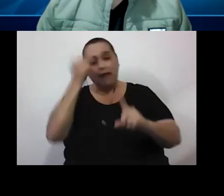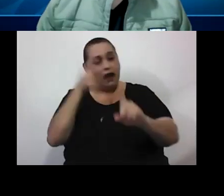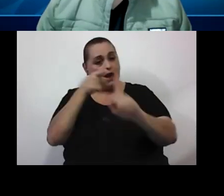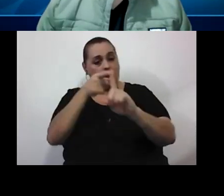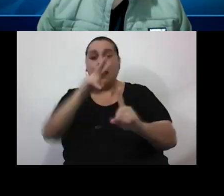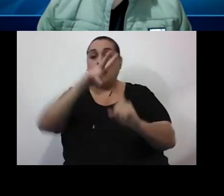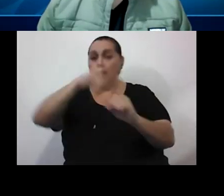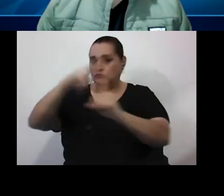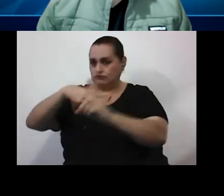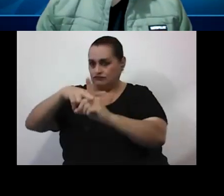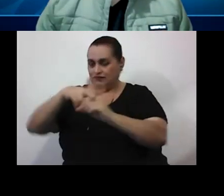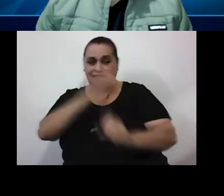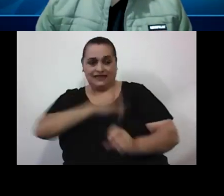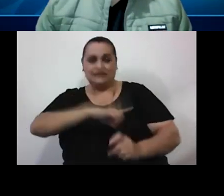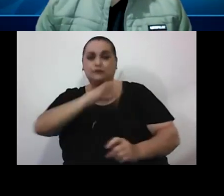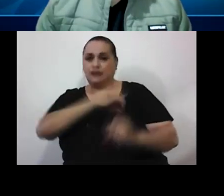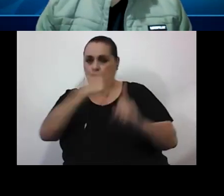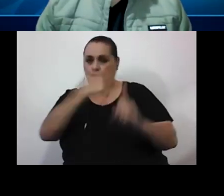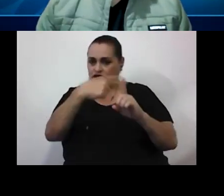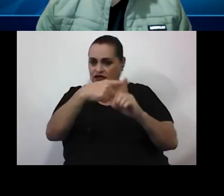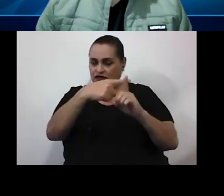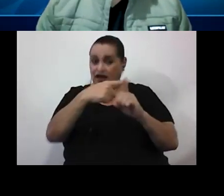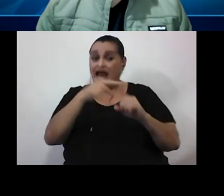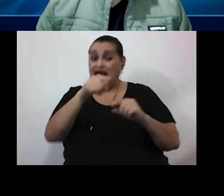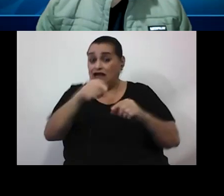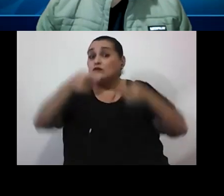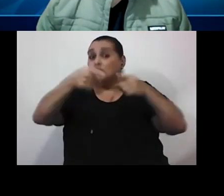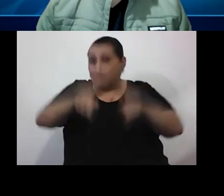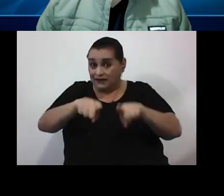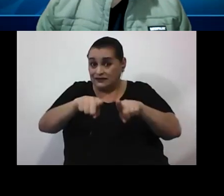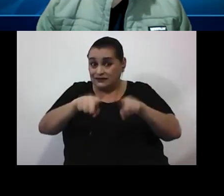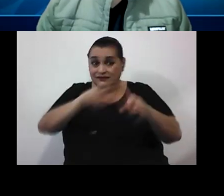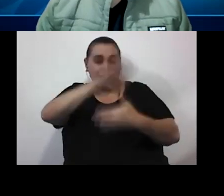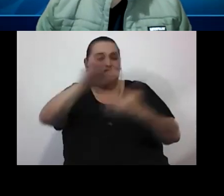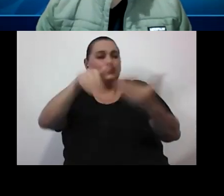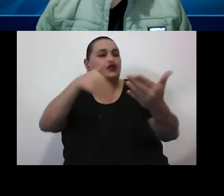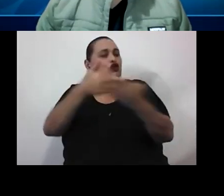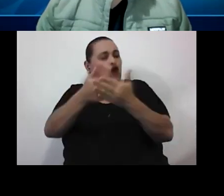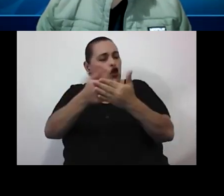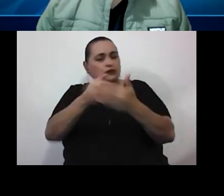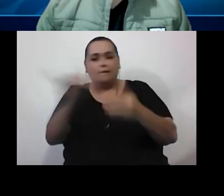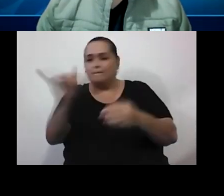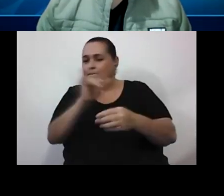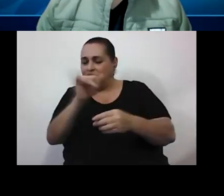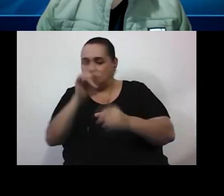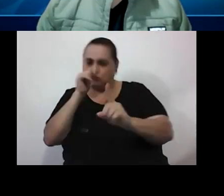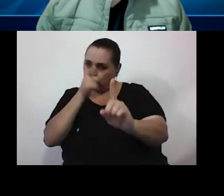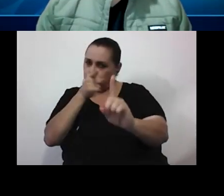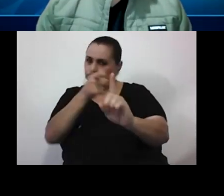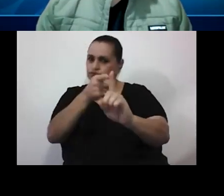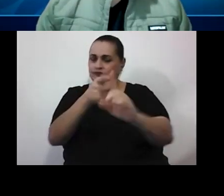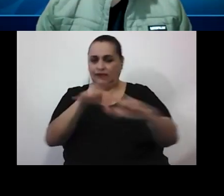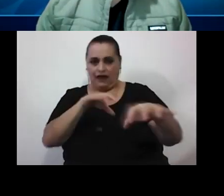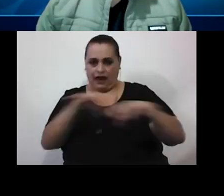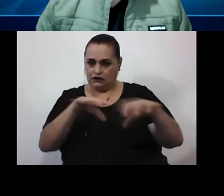implementar disciplina positiva y cuando eso ocurre, todos van en una misma línea de acción.